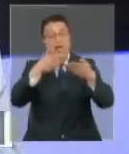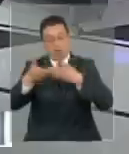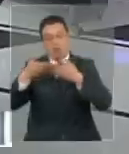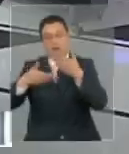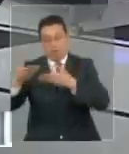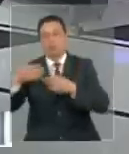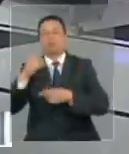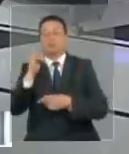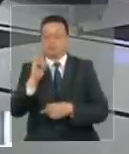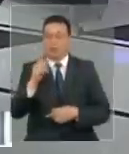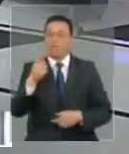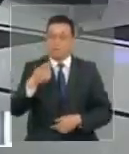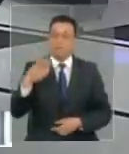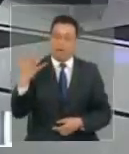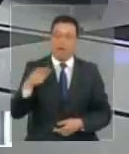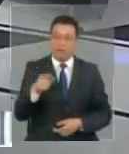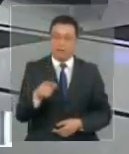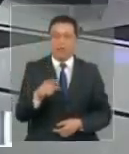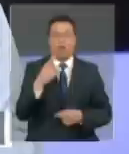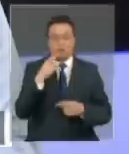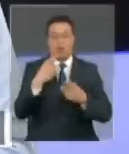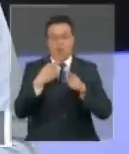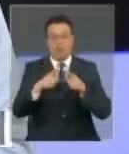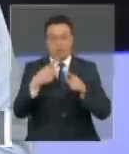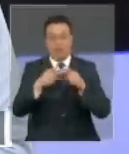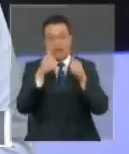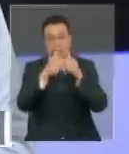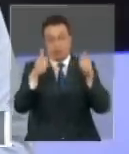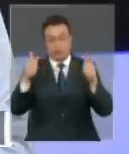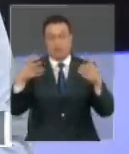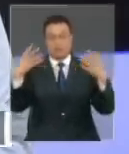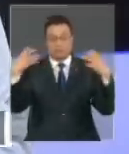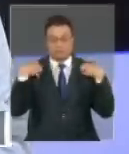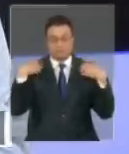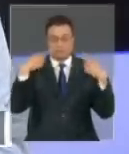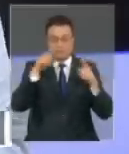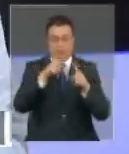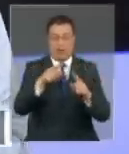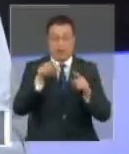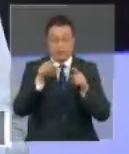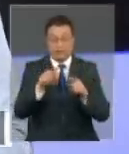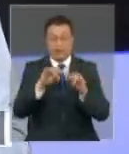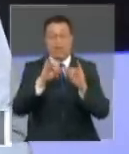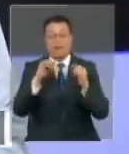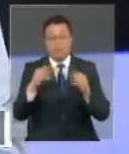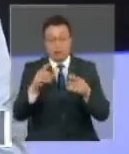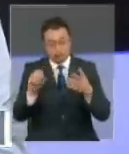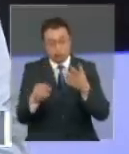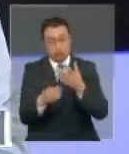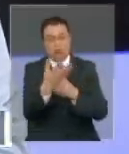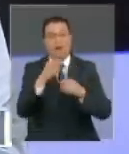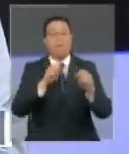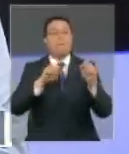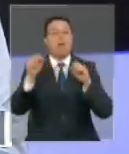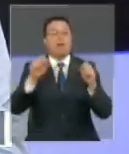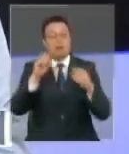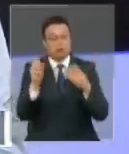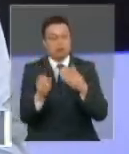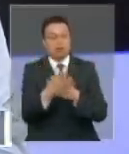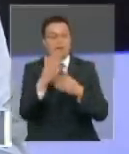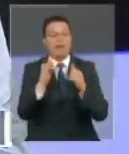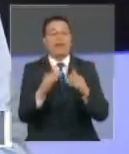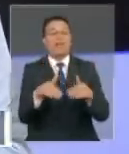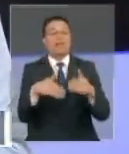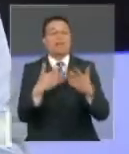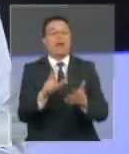que vayan habiendo distintas autoridades en los cargos. De esa forma se renueva la política y de esa forma se da